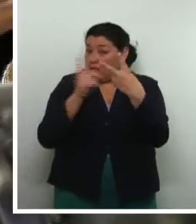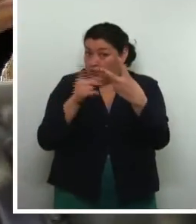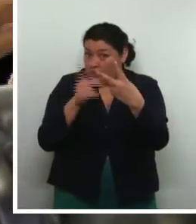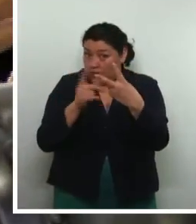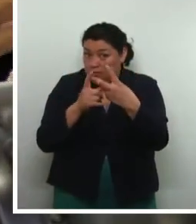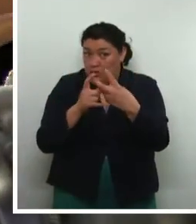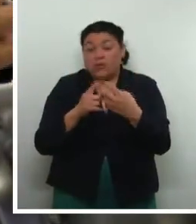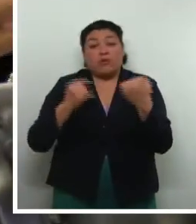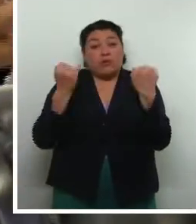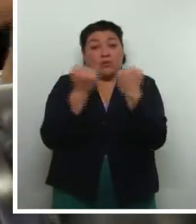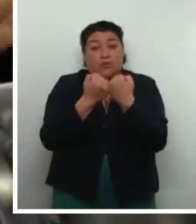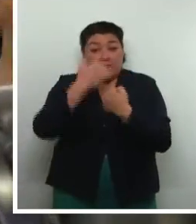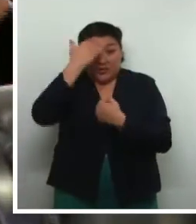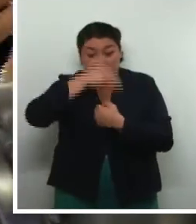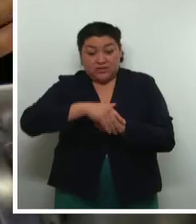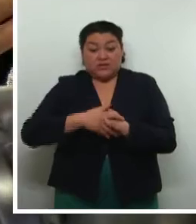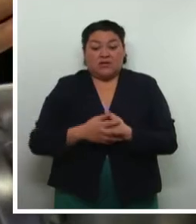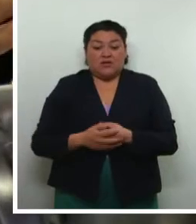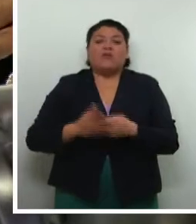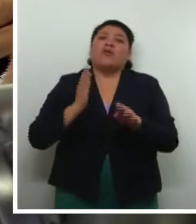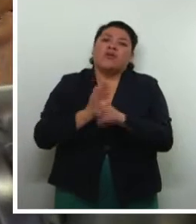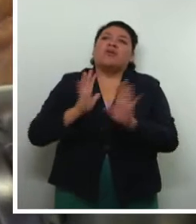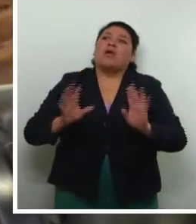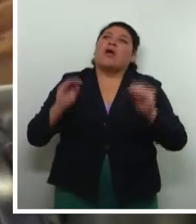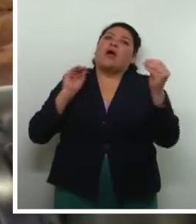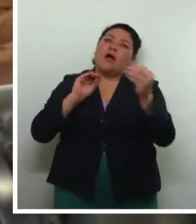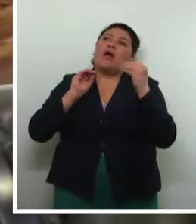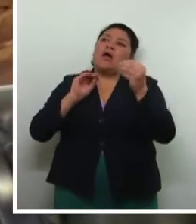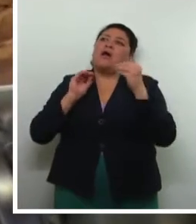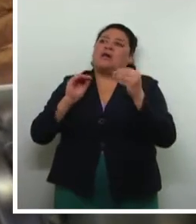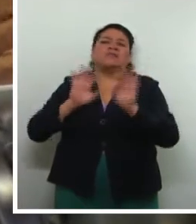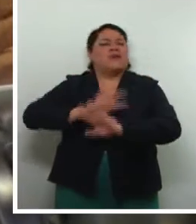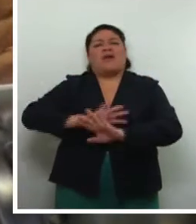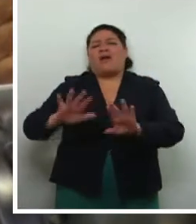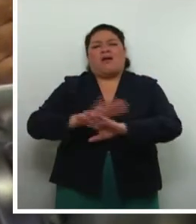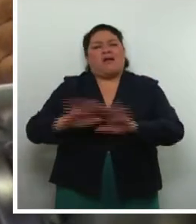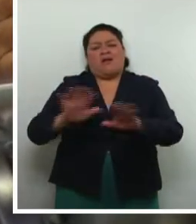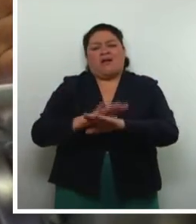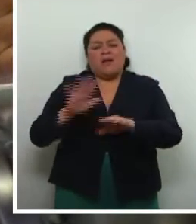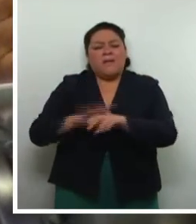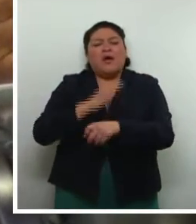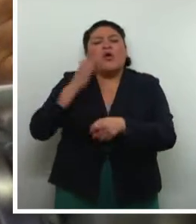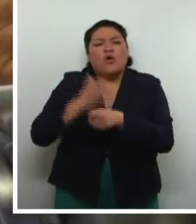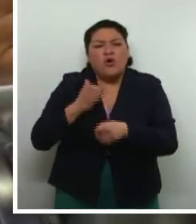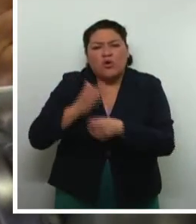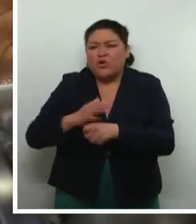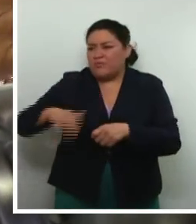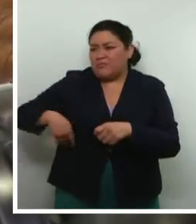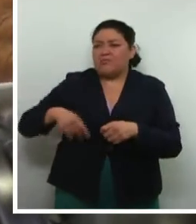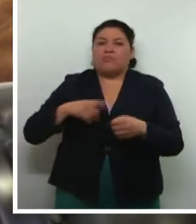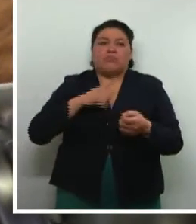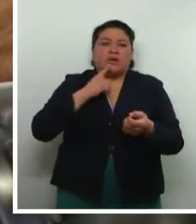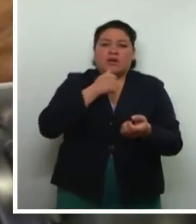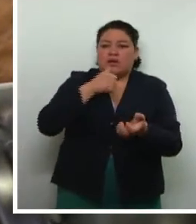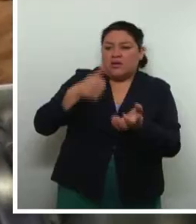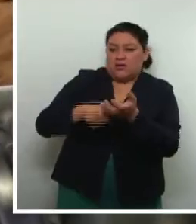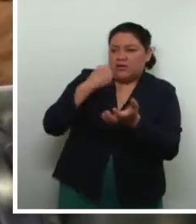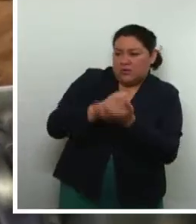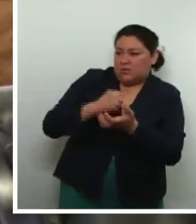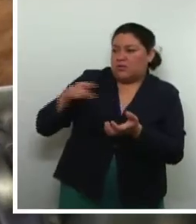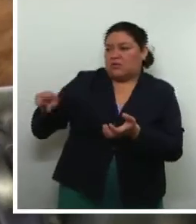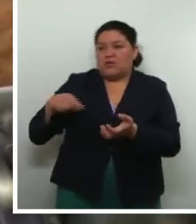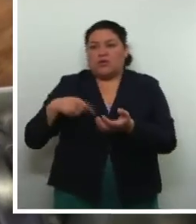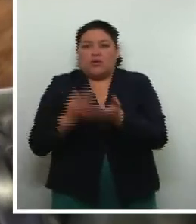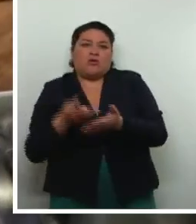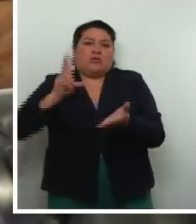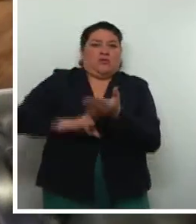sí tenemos que obviar ya el debate simple y sencillamente para encontrarle una solución a una observación que está